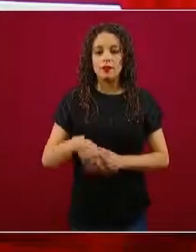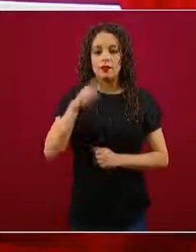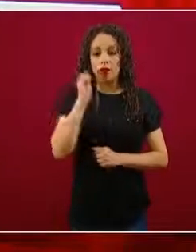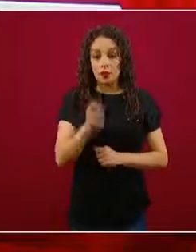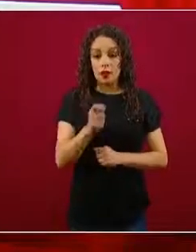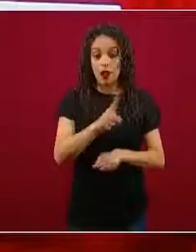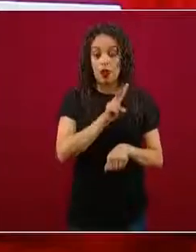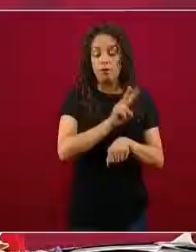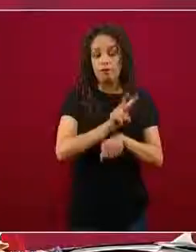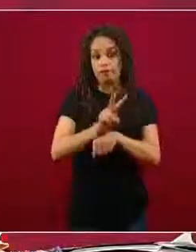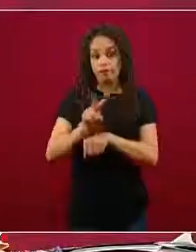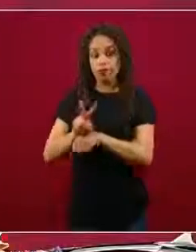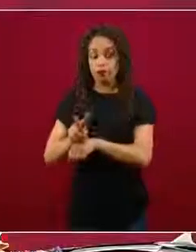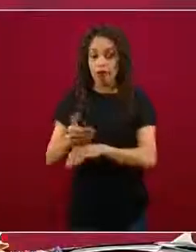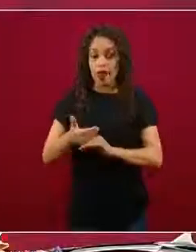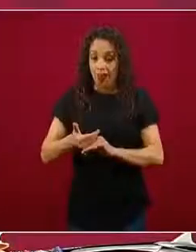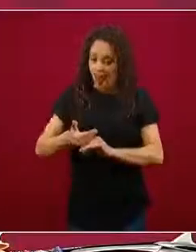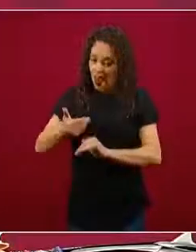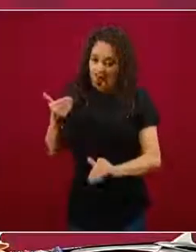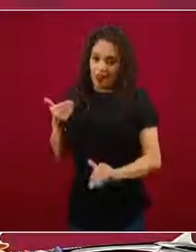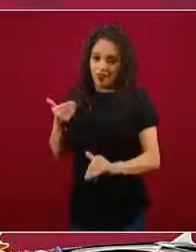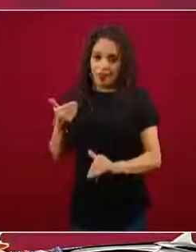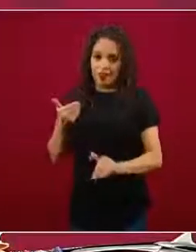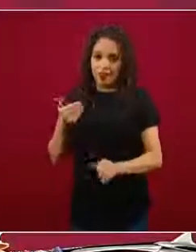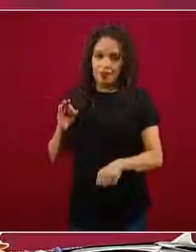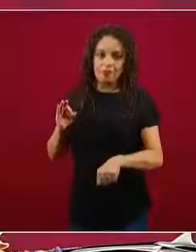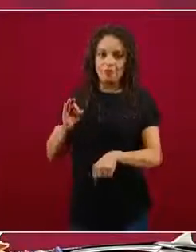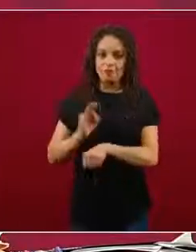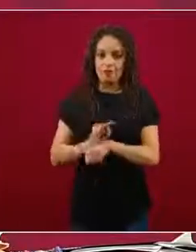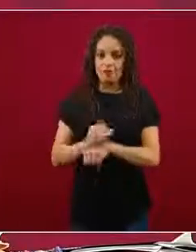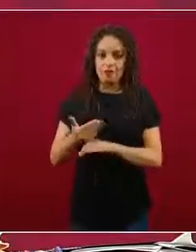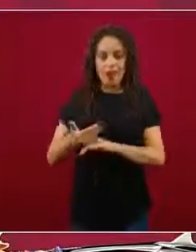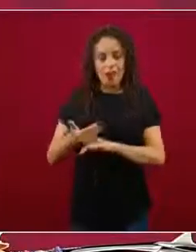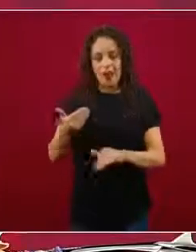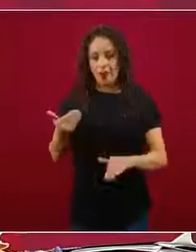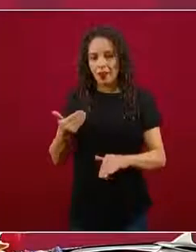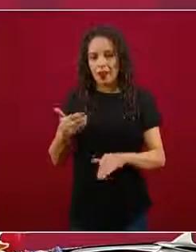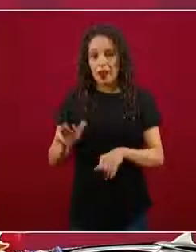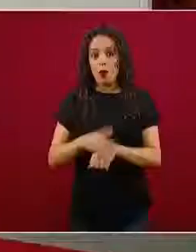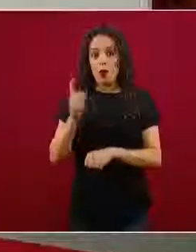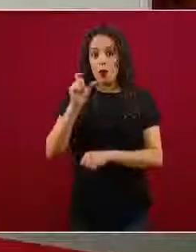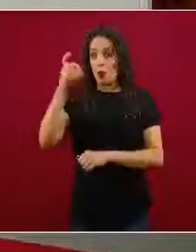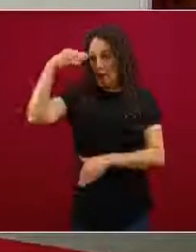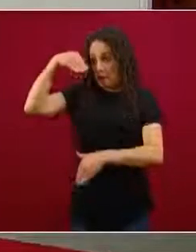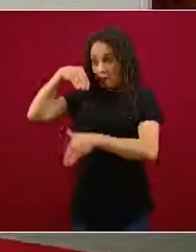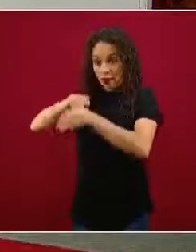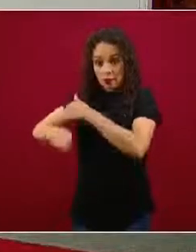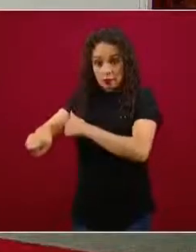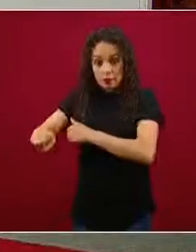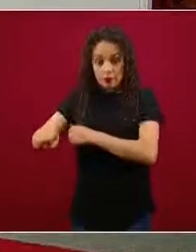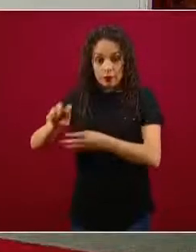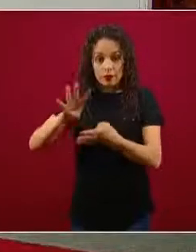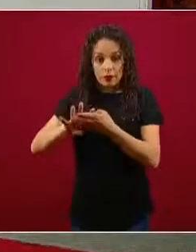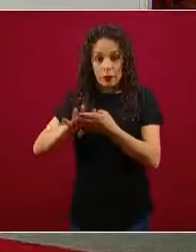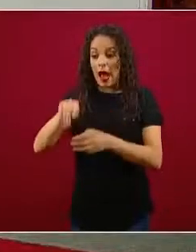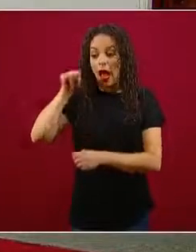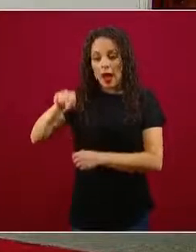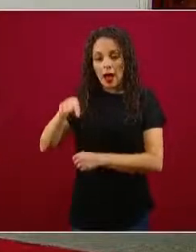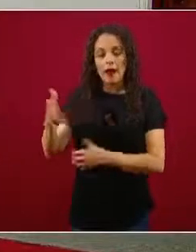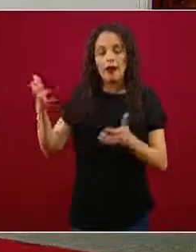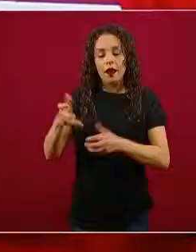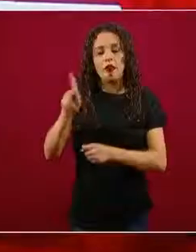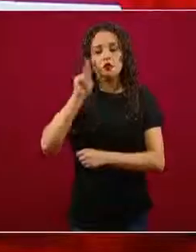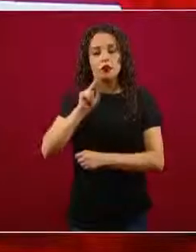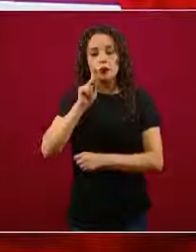prevención, porque se hace antes de que ingresen en el proceso de reclusión. Se aplica ahí la prueba, se esperan